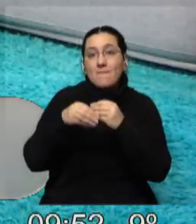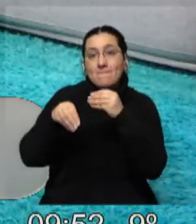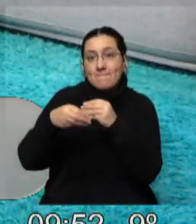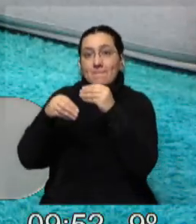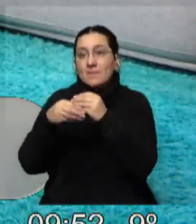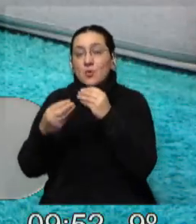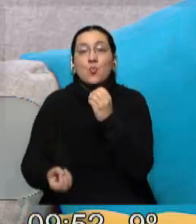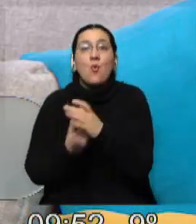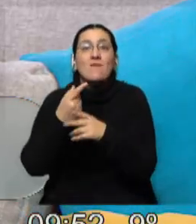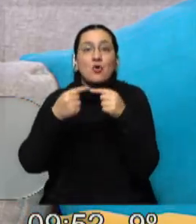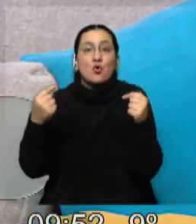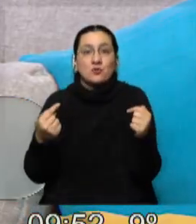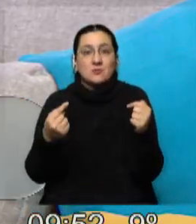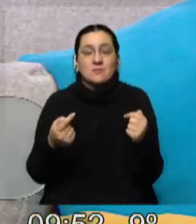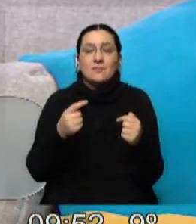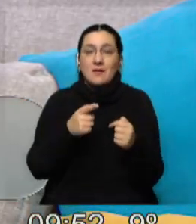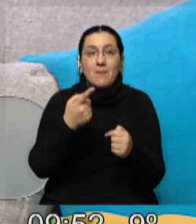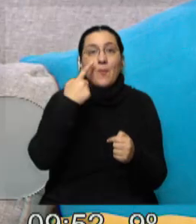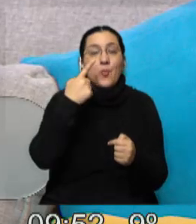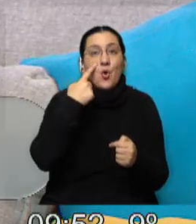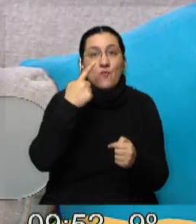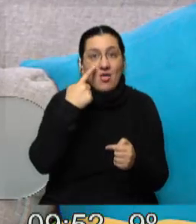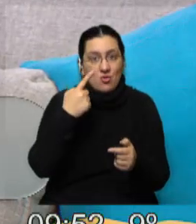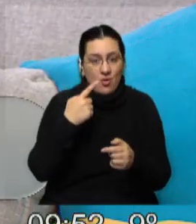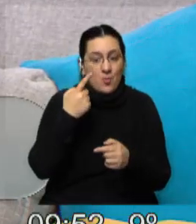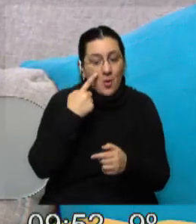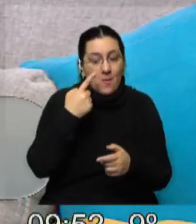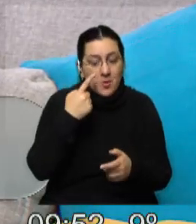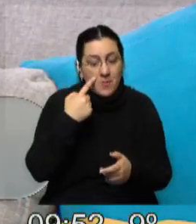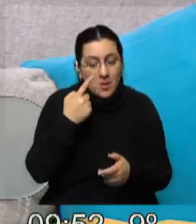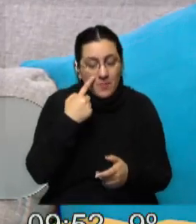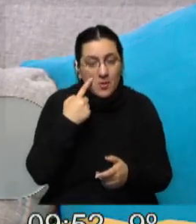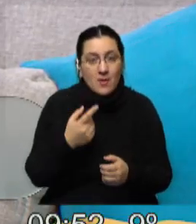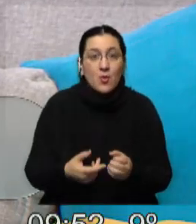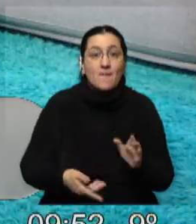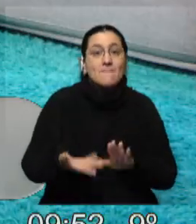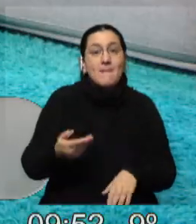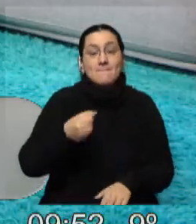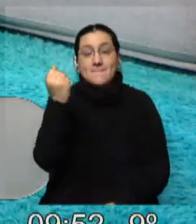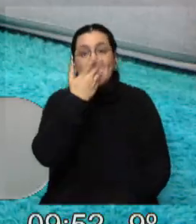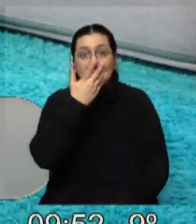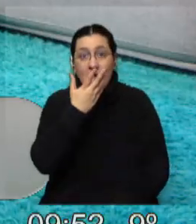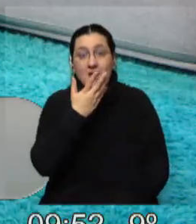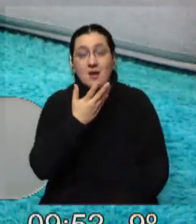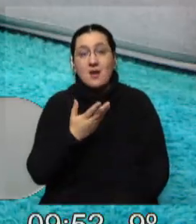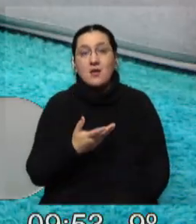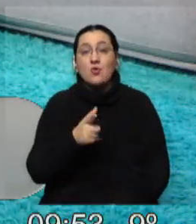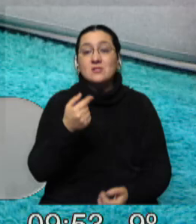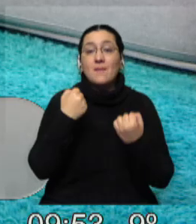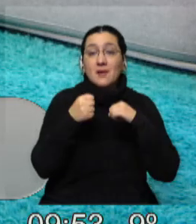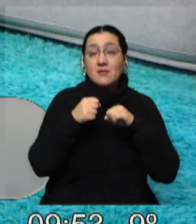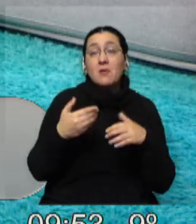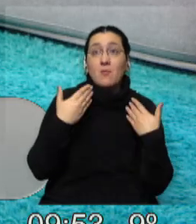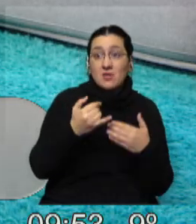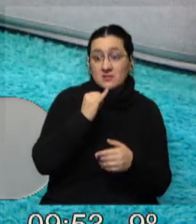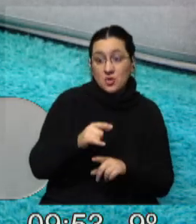en donde podemos ir ejerciendo o recibiendo mayor placer a través de esas prácticas que a veces pueden o